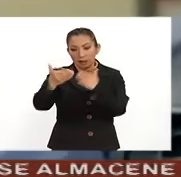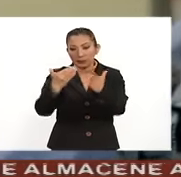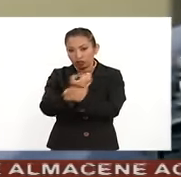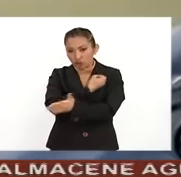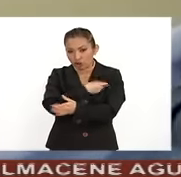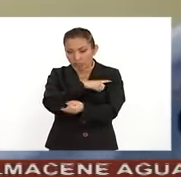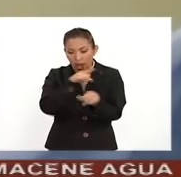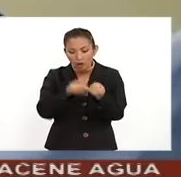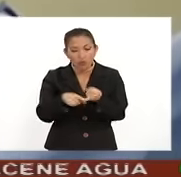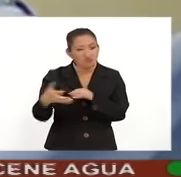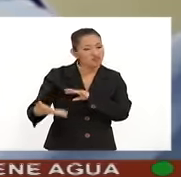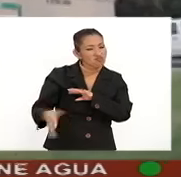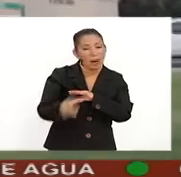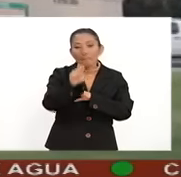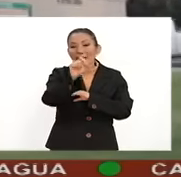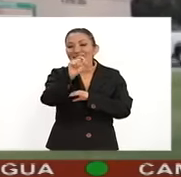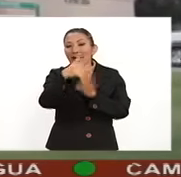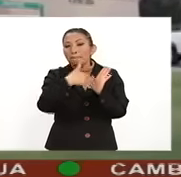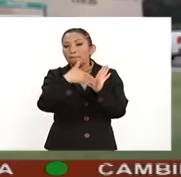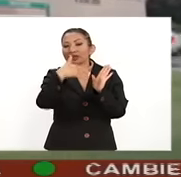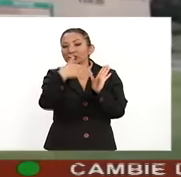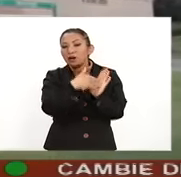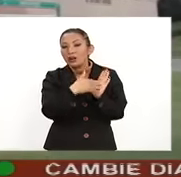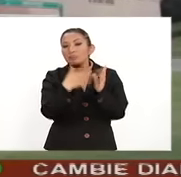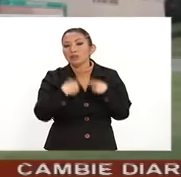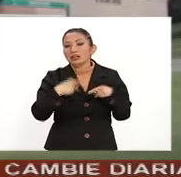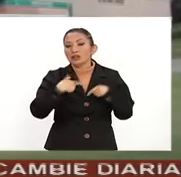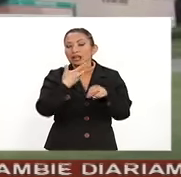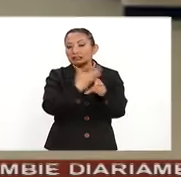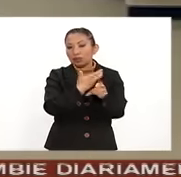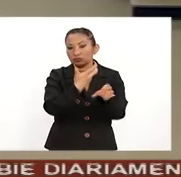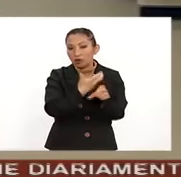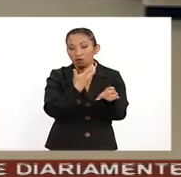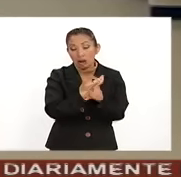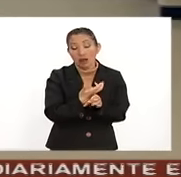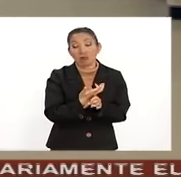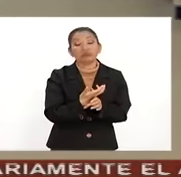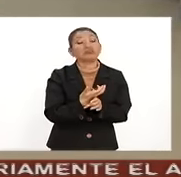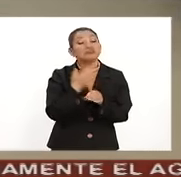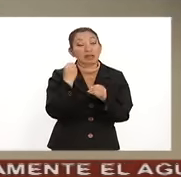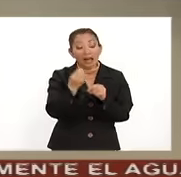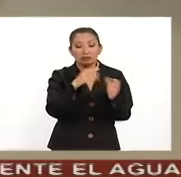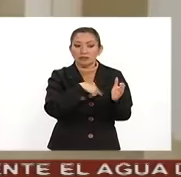salud de al menos 20 millones de estadounidenses,